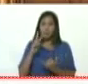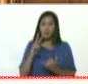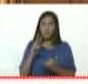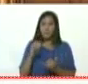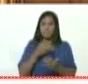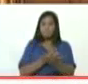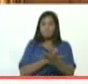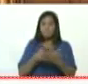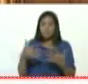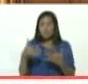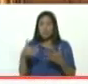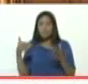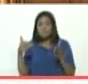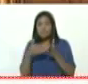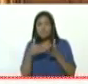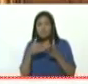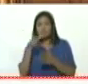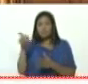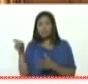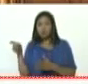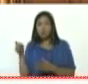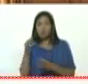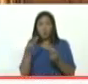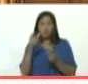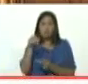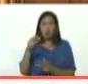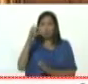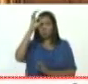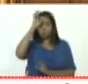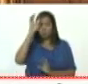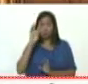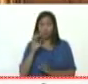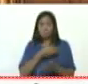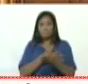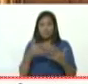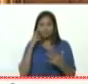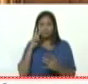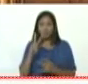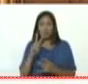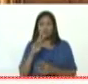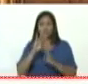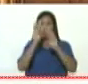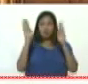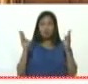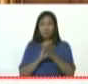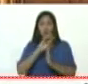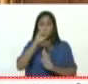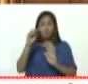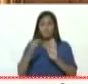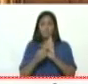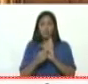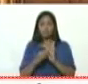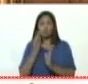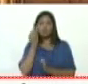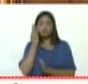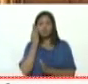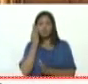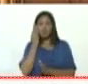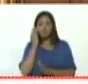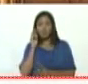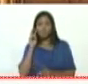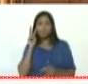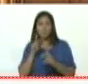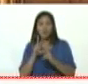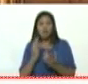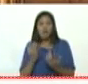miles de personas, a veces millones, yo no sé cuántas hoy. Miles. Me están viendo en el mundo entero a través de Facebook Live, en vivo.